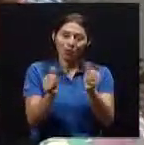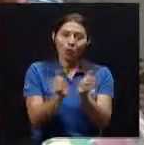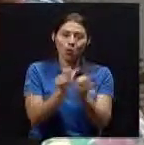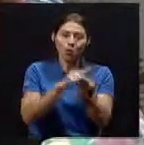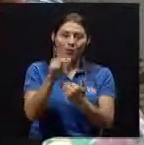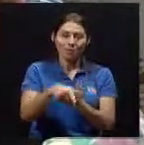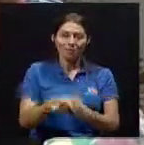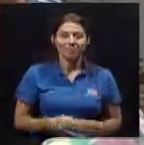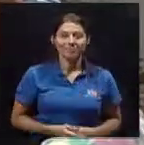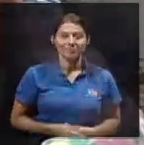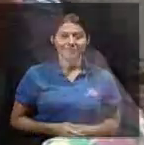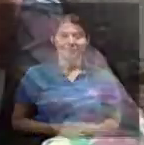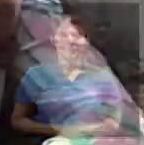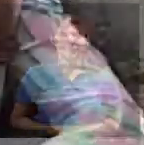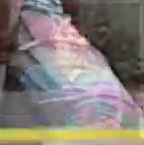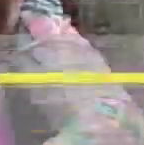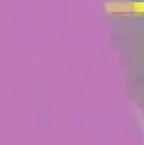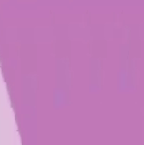continúen con nuestro programa.